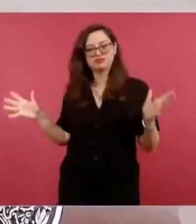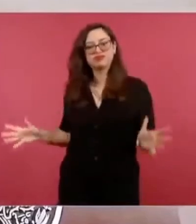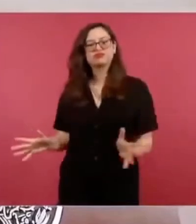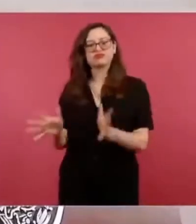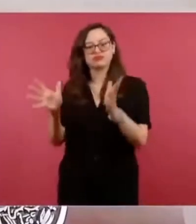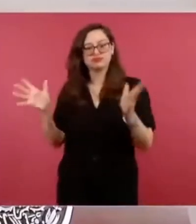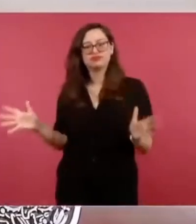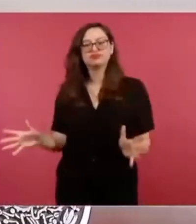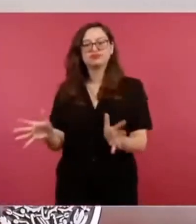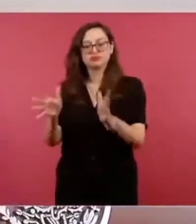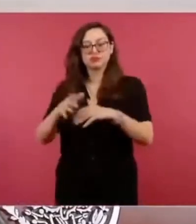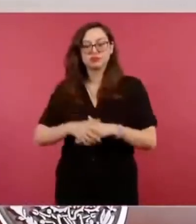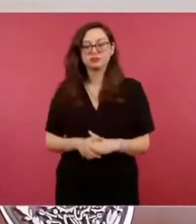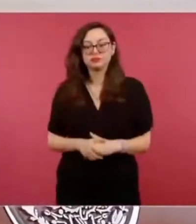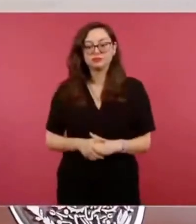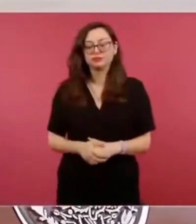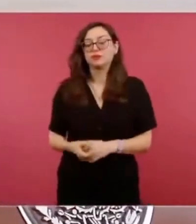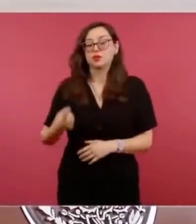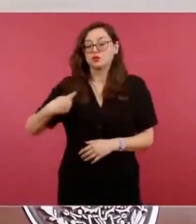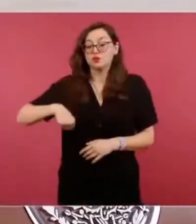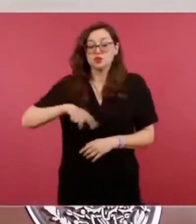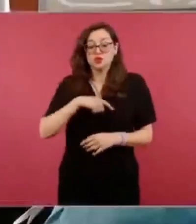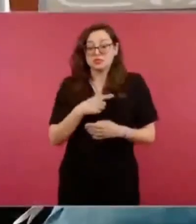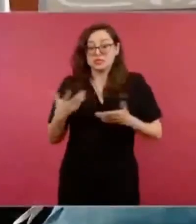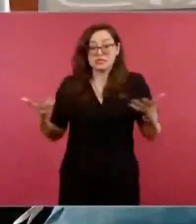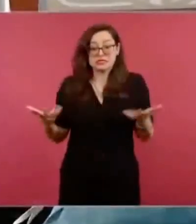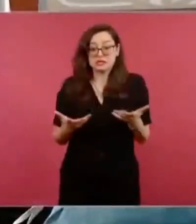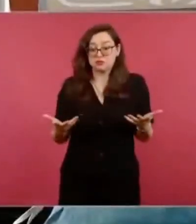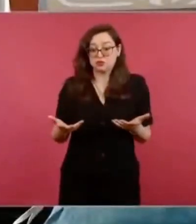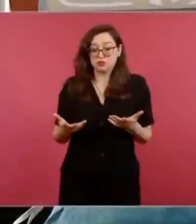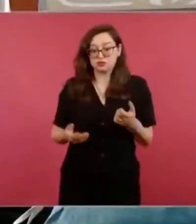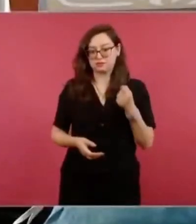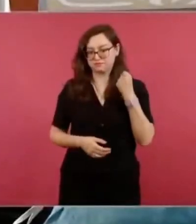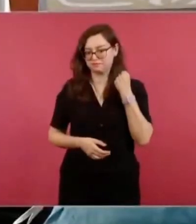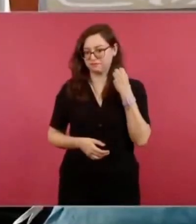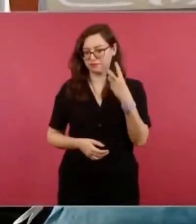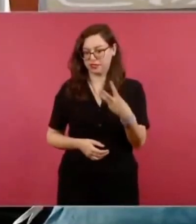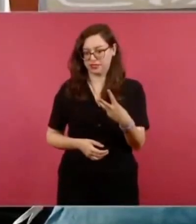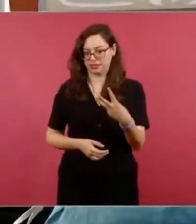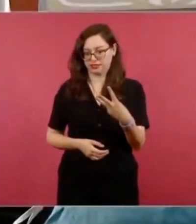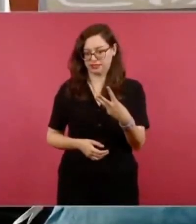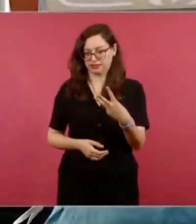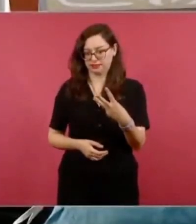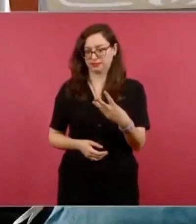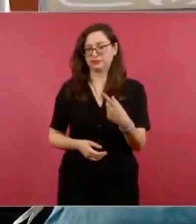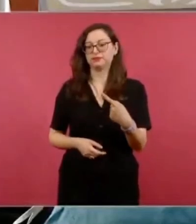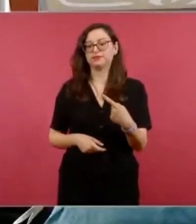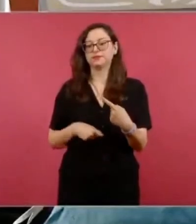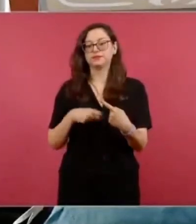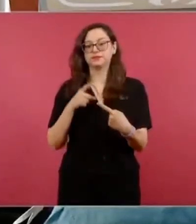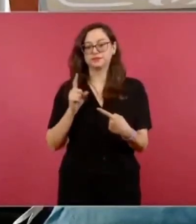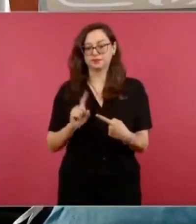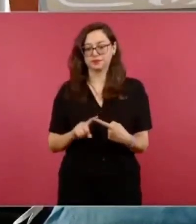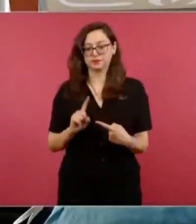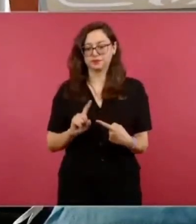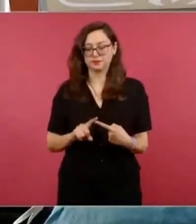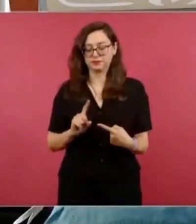Te hablo de tres cosas, así en lo general. Una, se atiende como